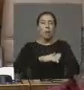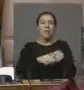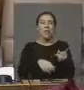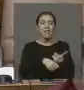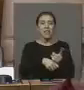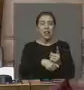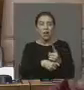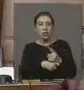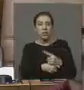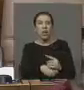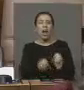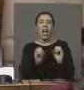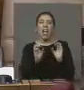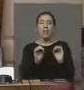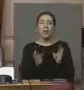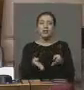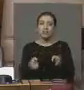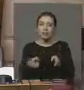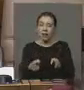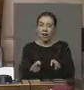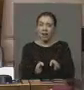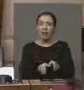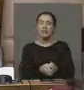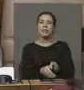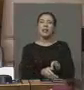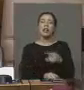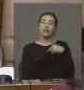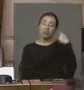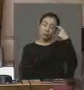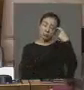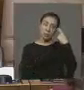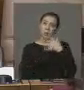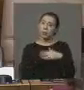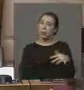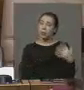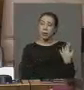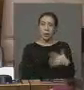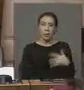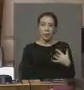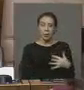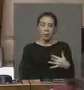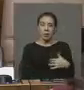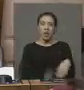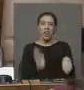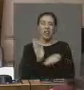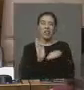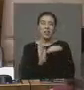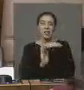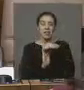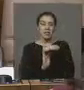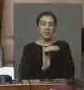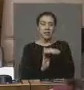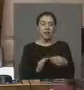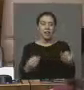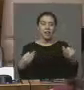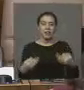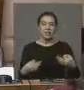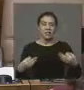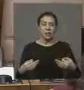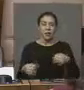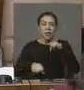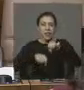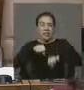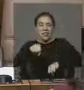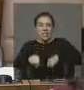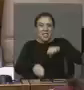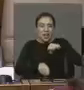urbana, educación vial, que consideramos que es muy importante, estándares de operación y seguridad de ciclovías,